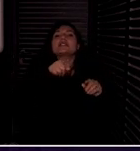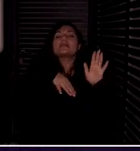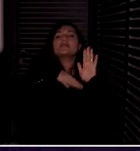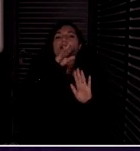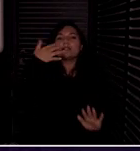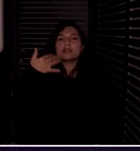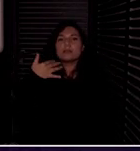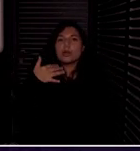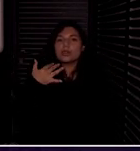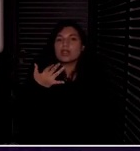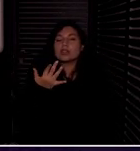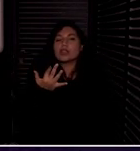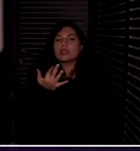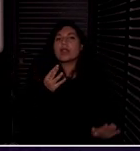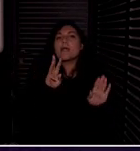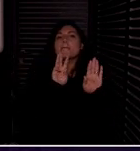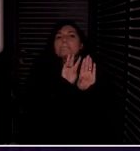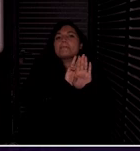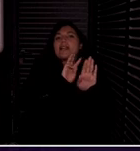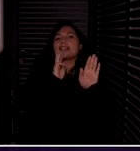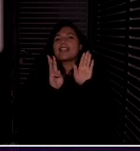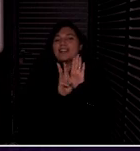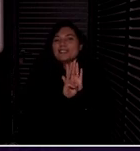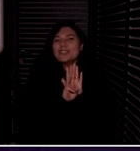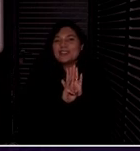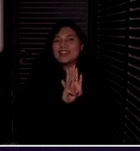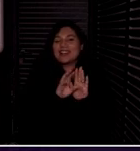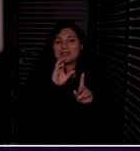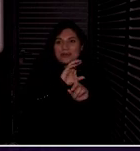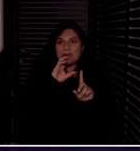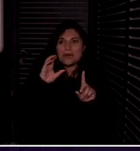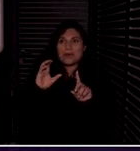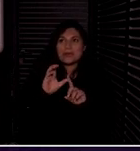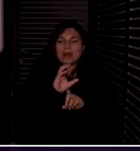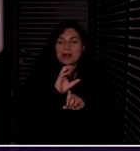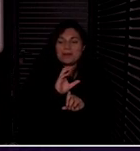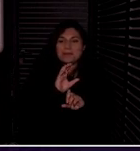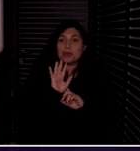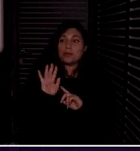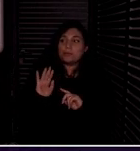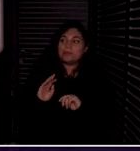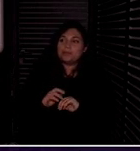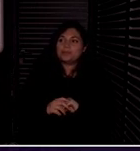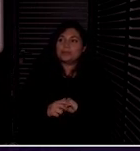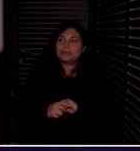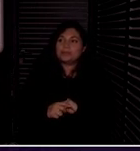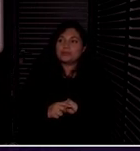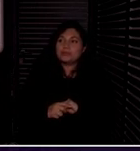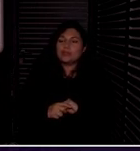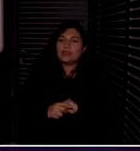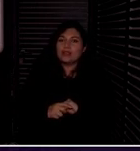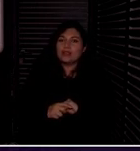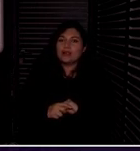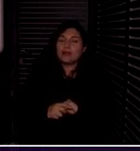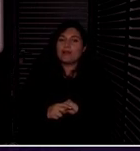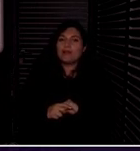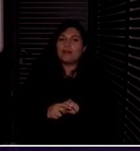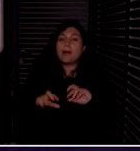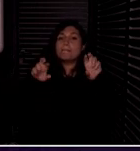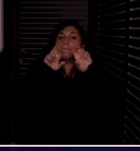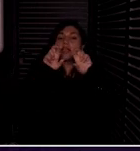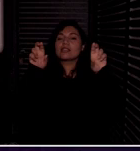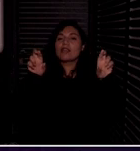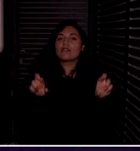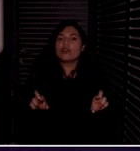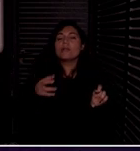desarrolla con sus metáforas el modelo matriz cultural hegemónica, sino más bien es Internet, y por tanto esto implica no solo hablar de plataformas,